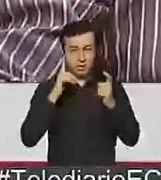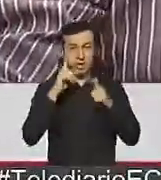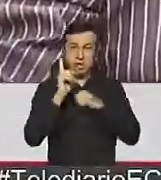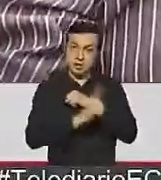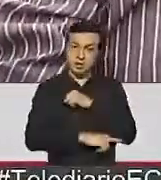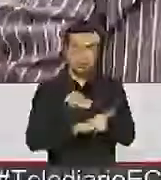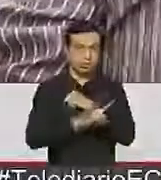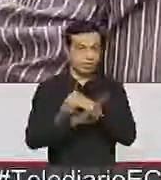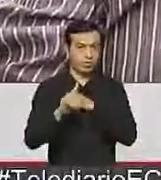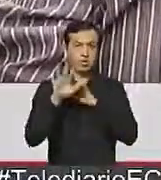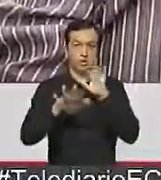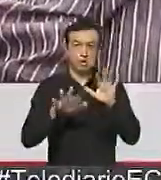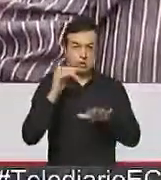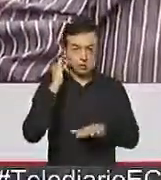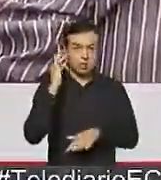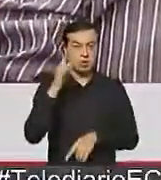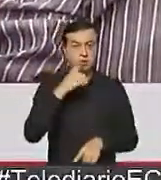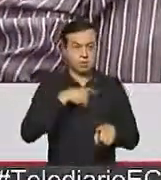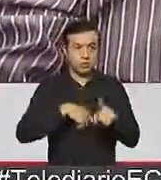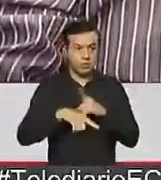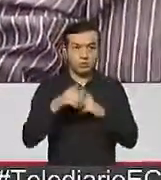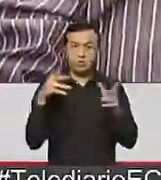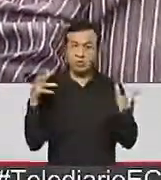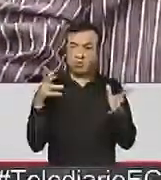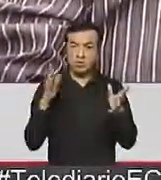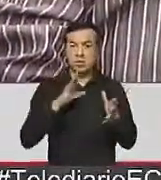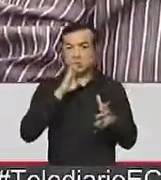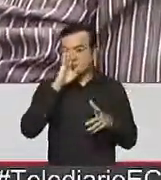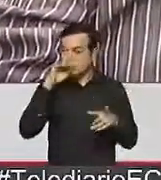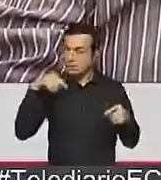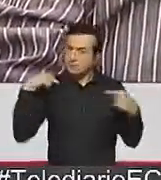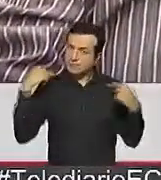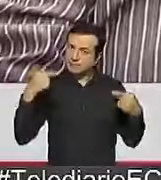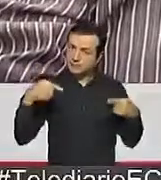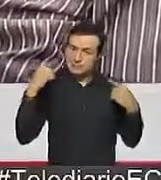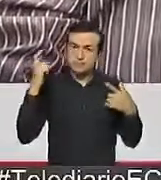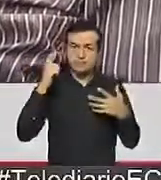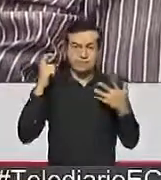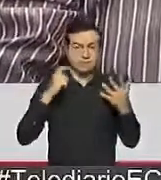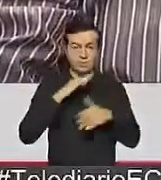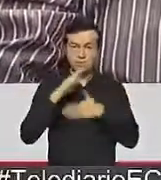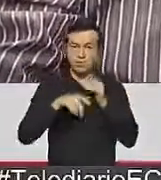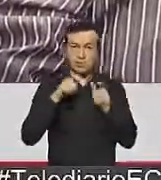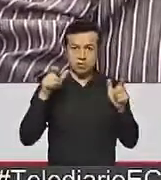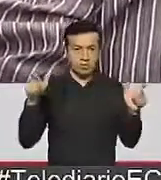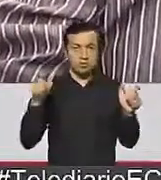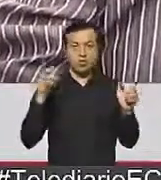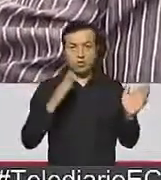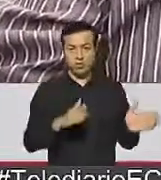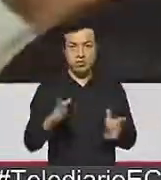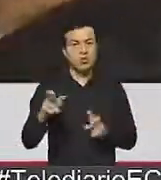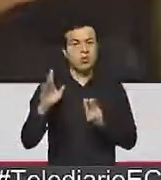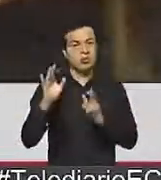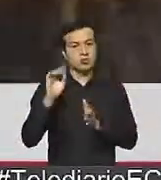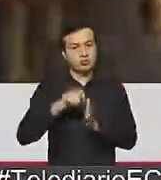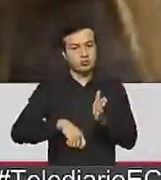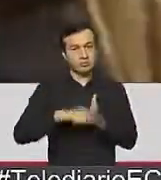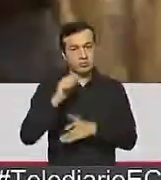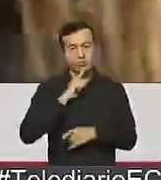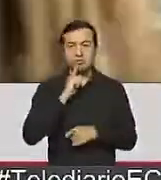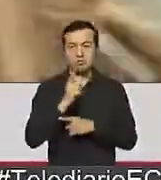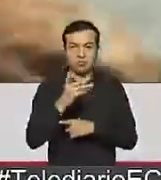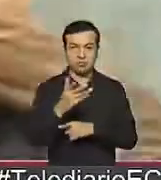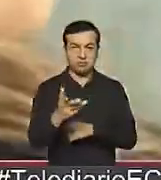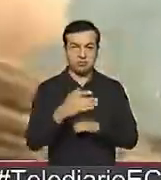Sin embargo, en 15 días volveremos, esto va a ser, como les digo, constante, y necesitamos que todos tengan al día sus permisos. Santiago